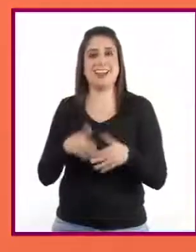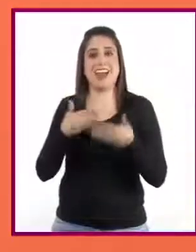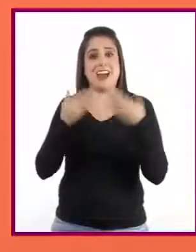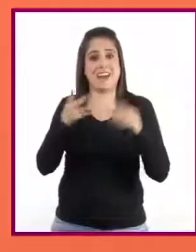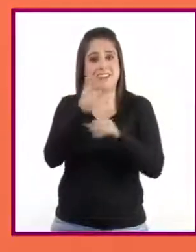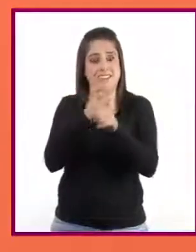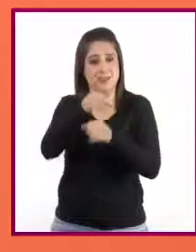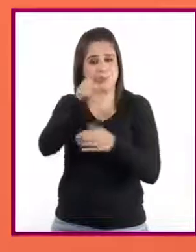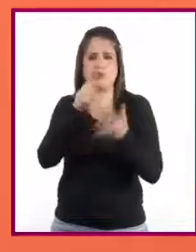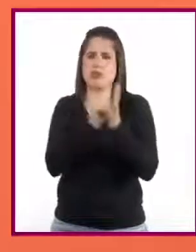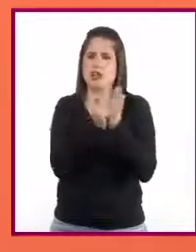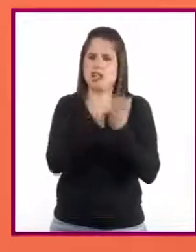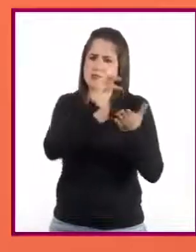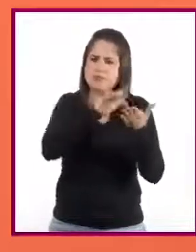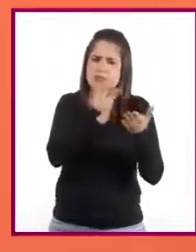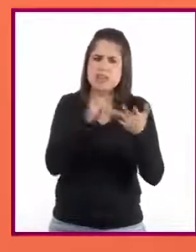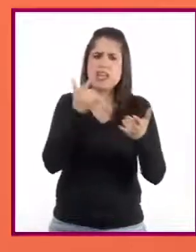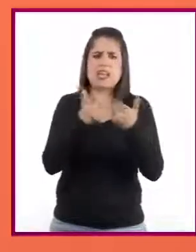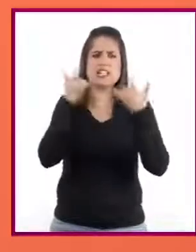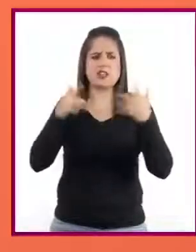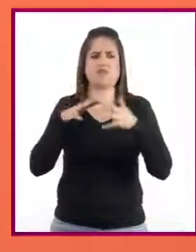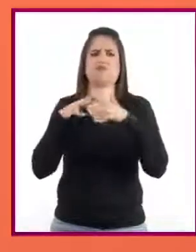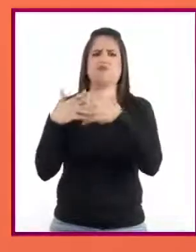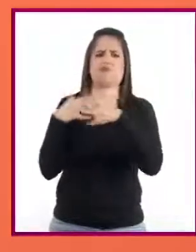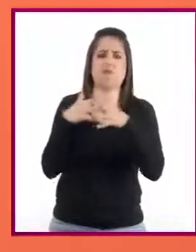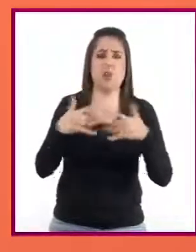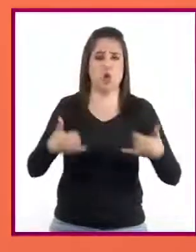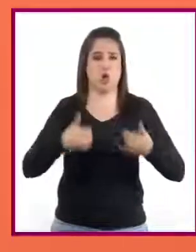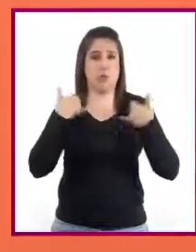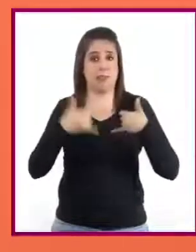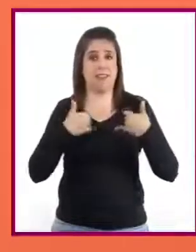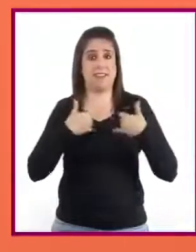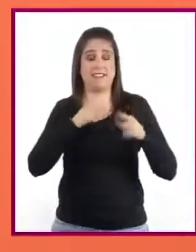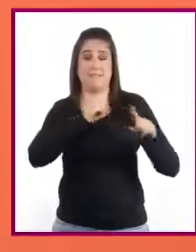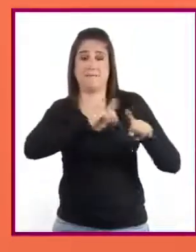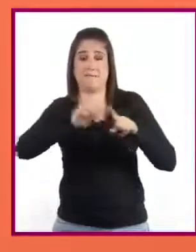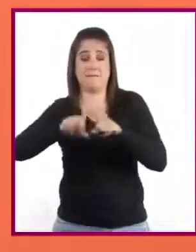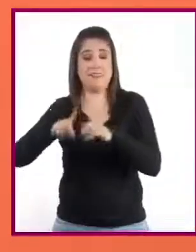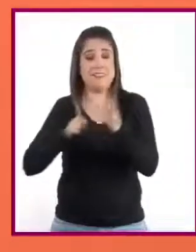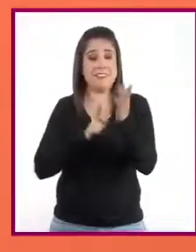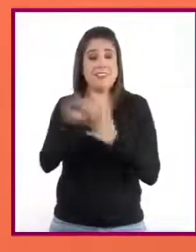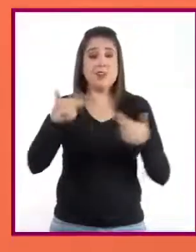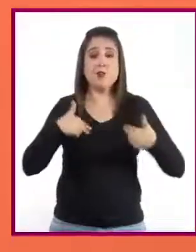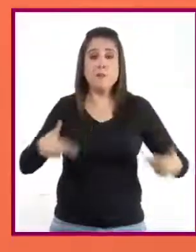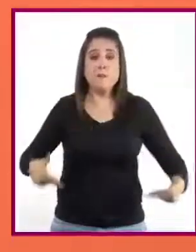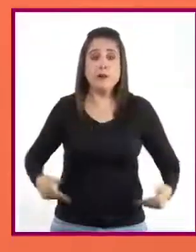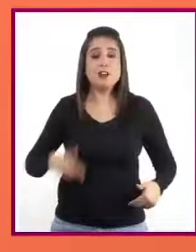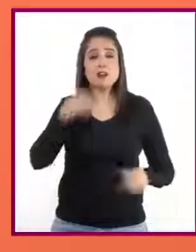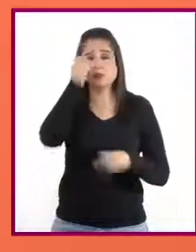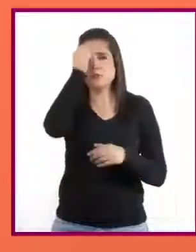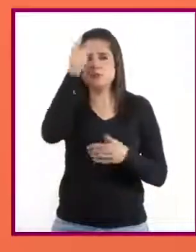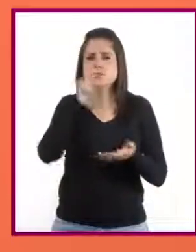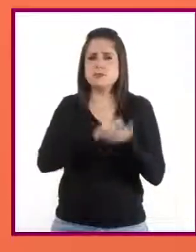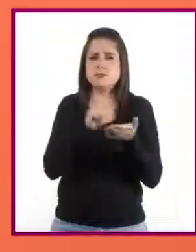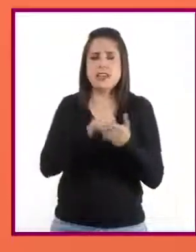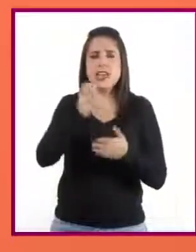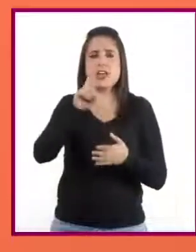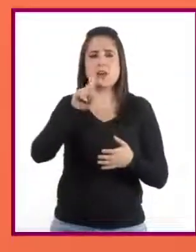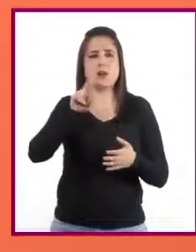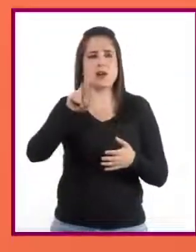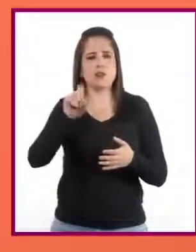invitamos a leer el libro Historias Revueltas, Juventud, Diversidad y Derechos Humanos de Edgardo Bermejo,